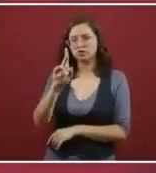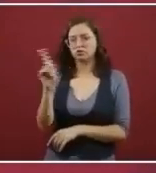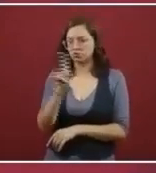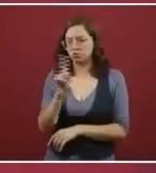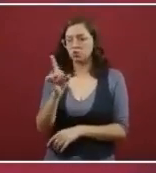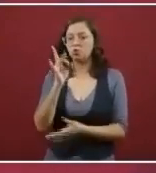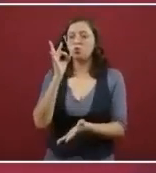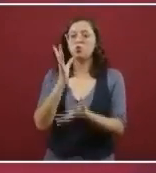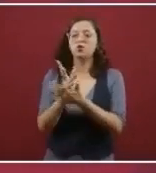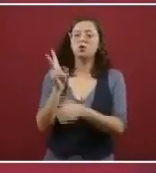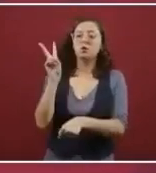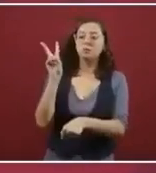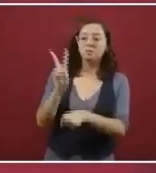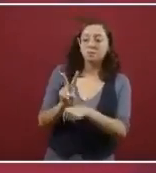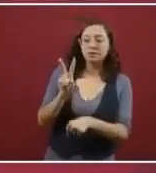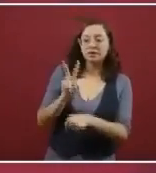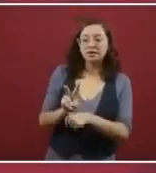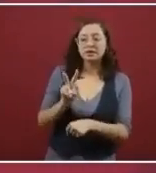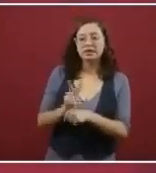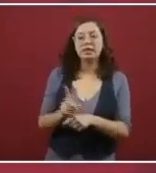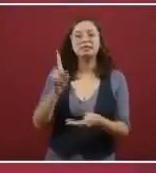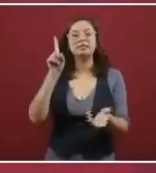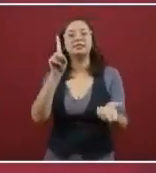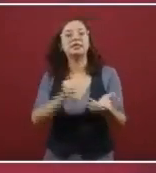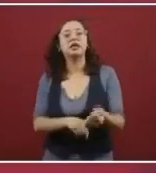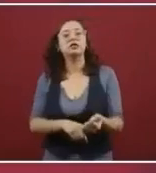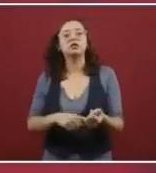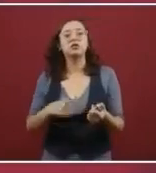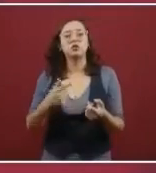la contratación de robots,